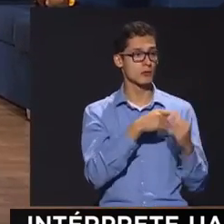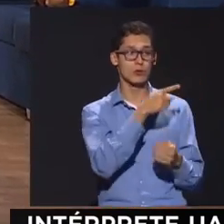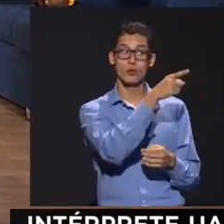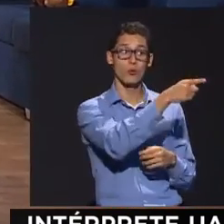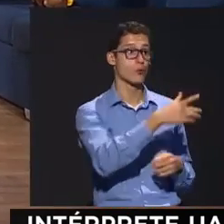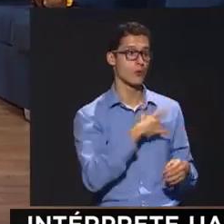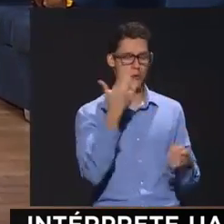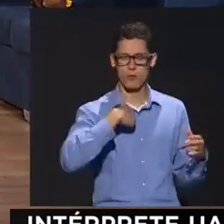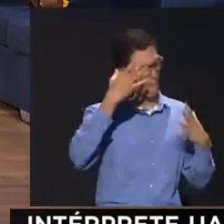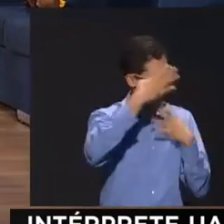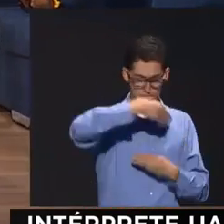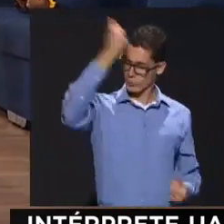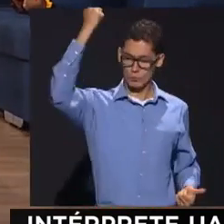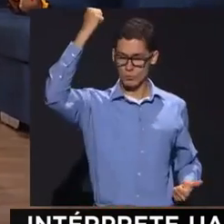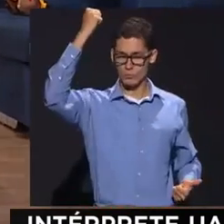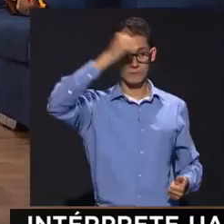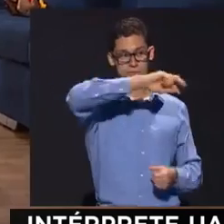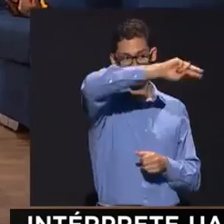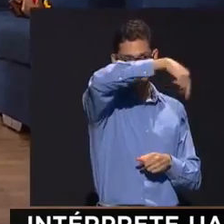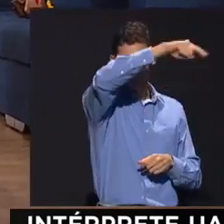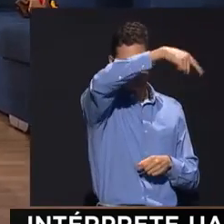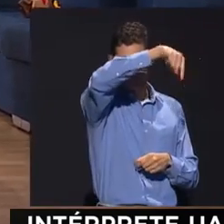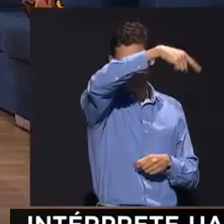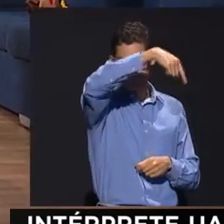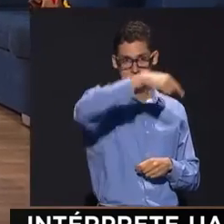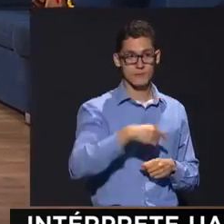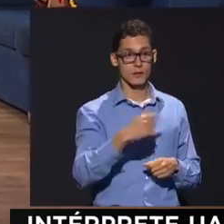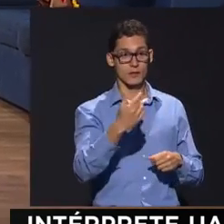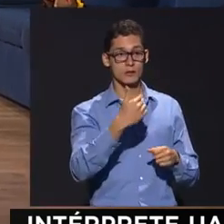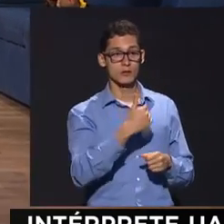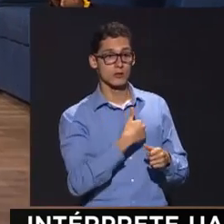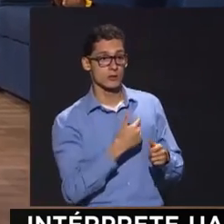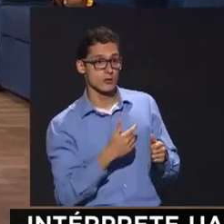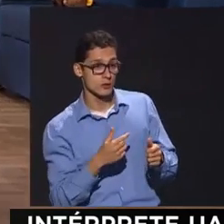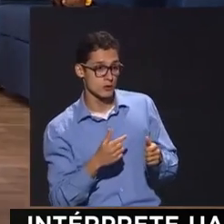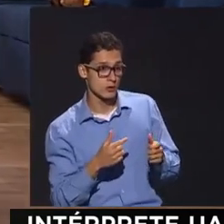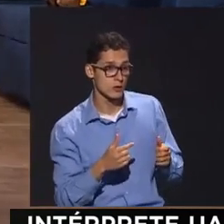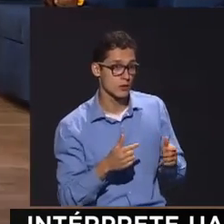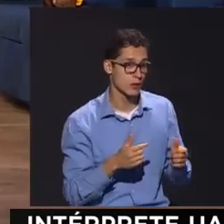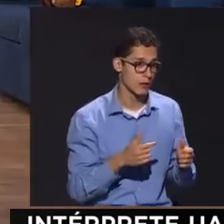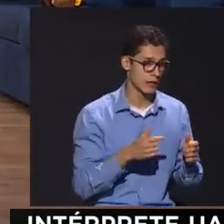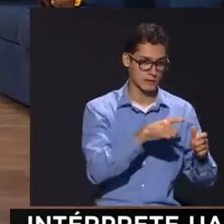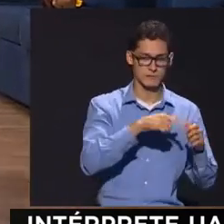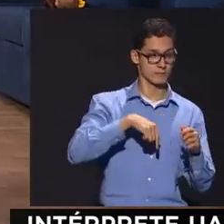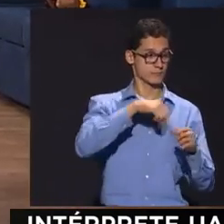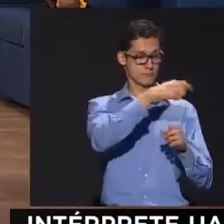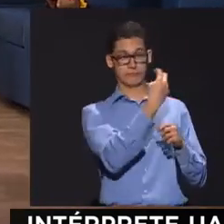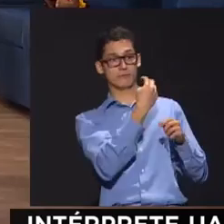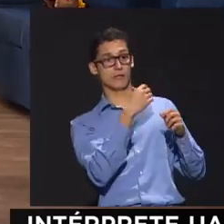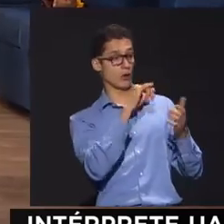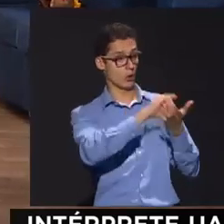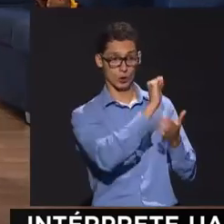diste cuenta y desaparece dame la espalda puerta y vengo por tu espalda y tengo una patada y tú me pegas excelente